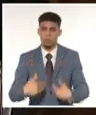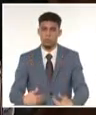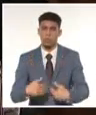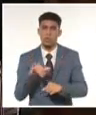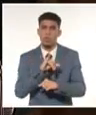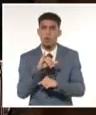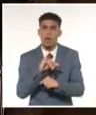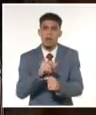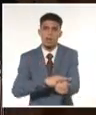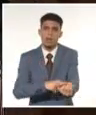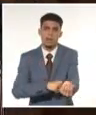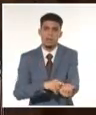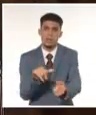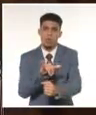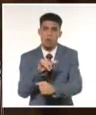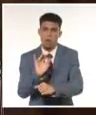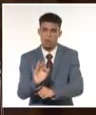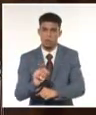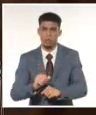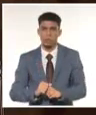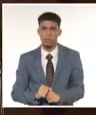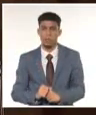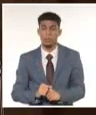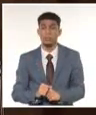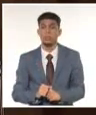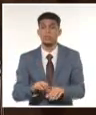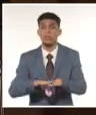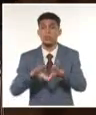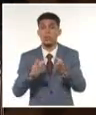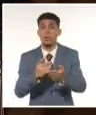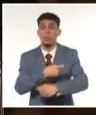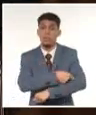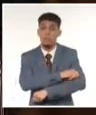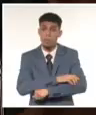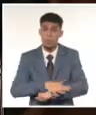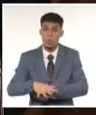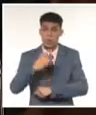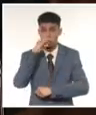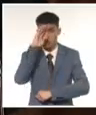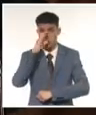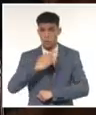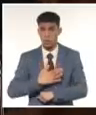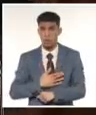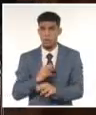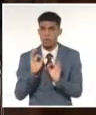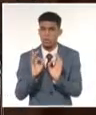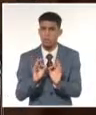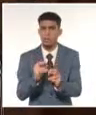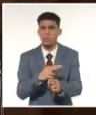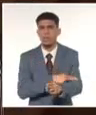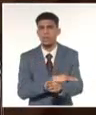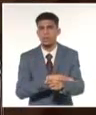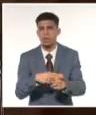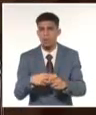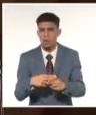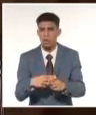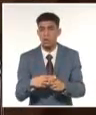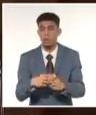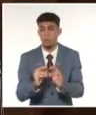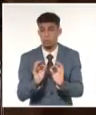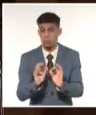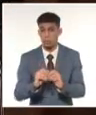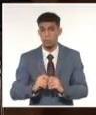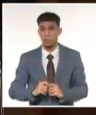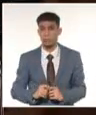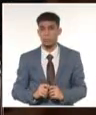genético? Entre los hijos de esta nación, de arrestos e intensidades en las conversaciones más íntimas,